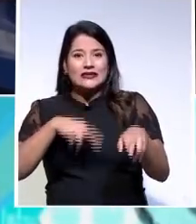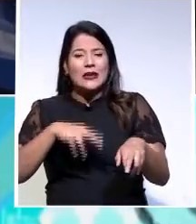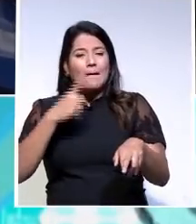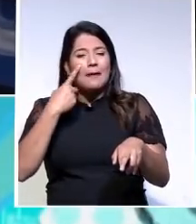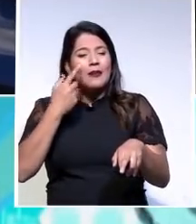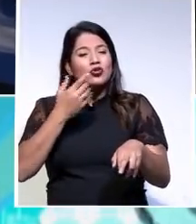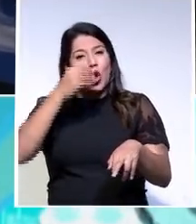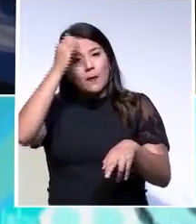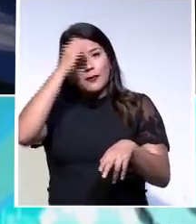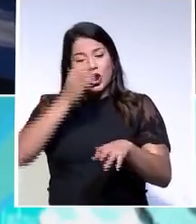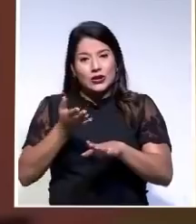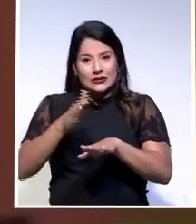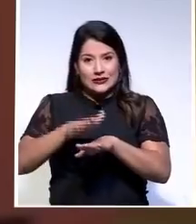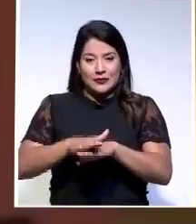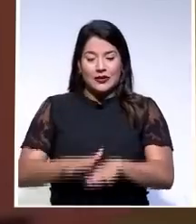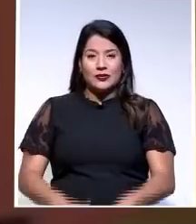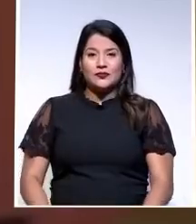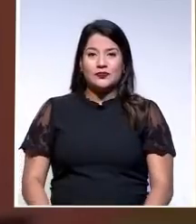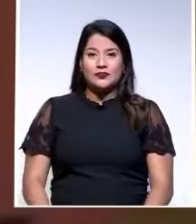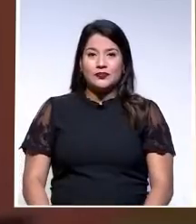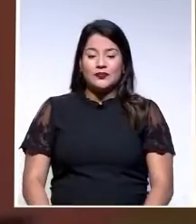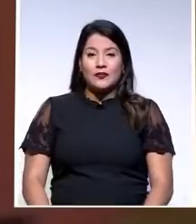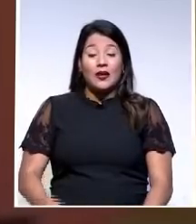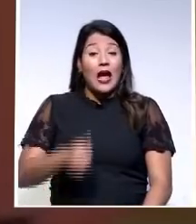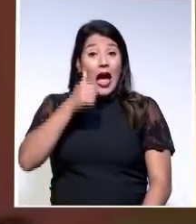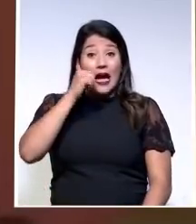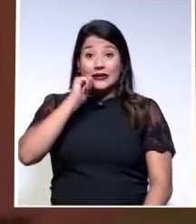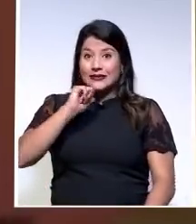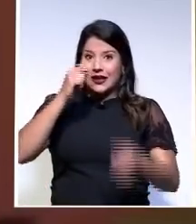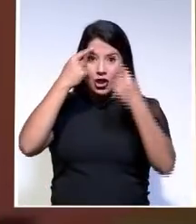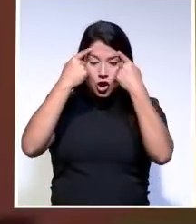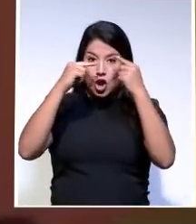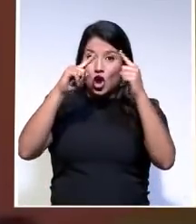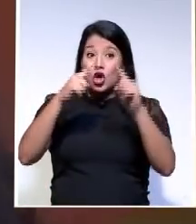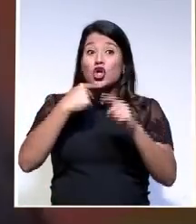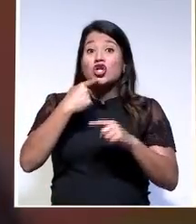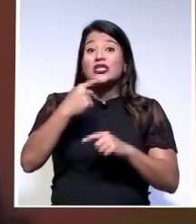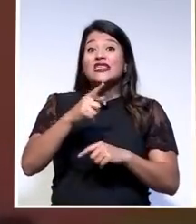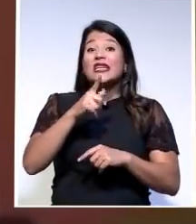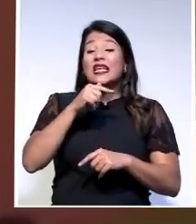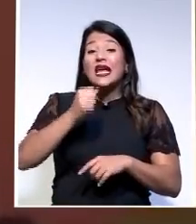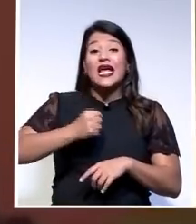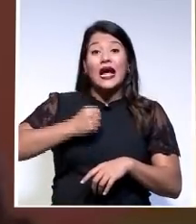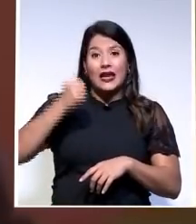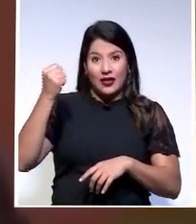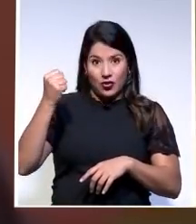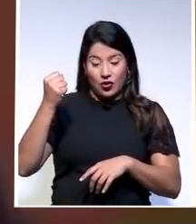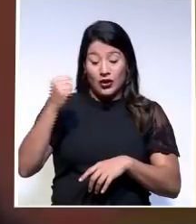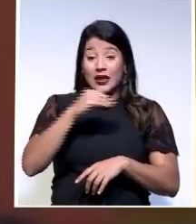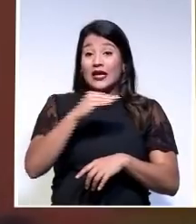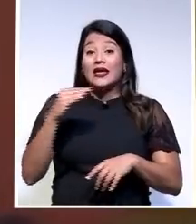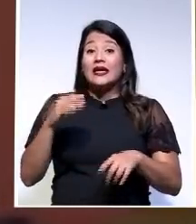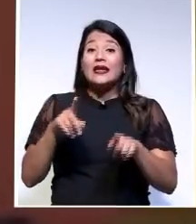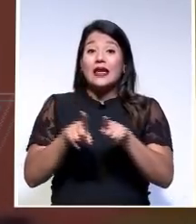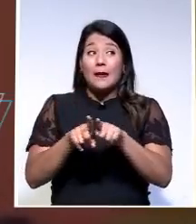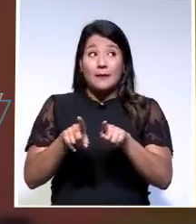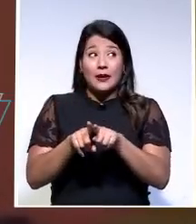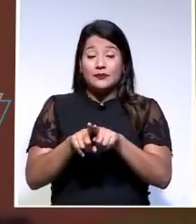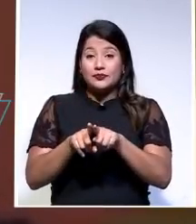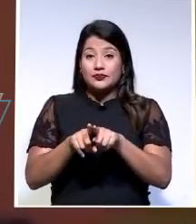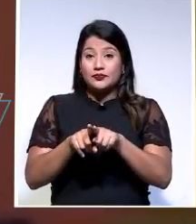políticos. Que pasó ayer, que no se logró dar un candidato y que también esto